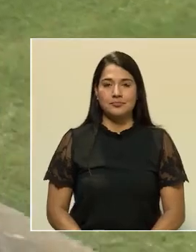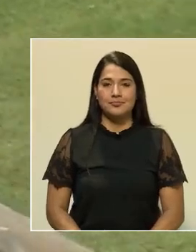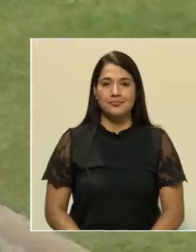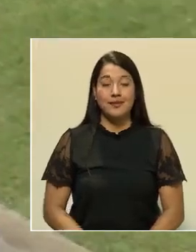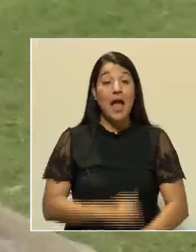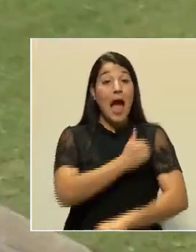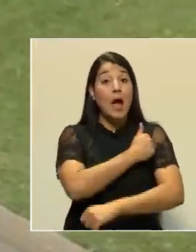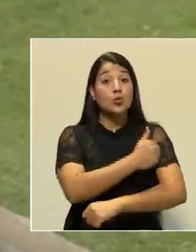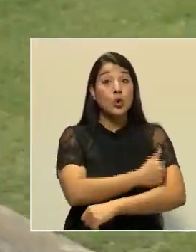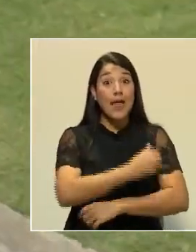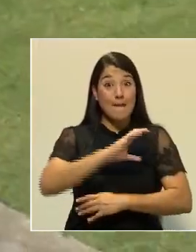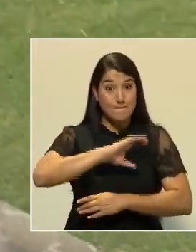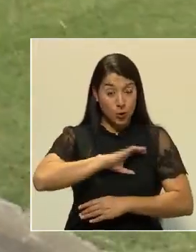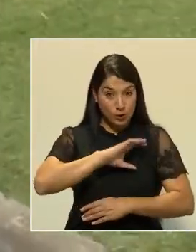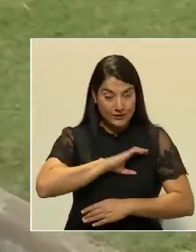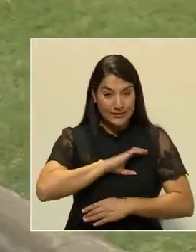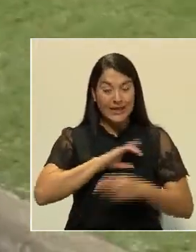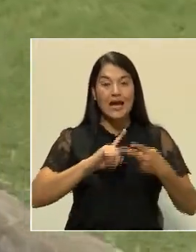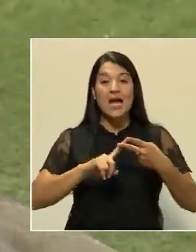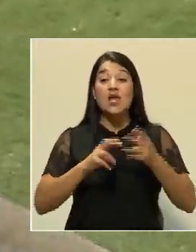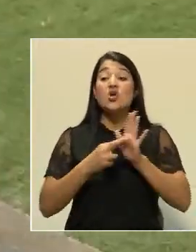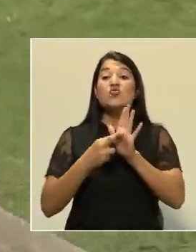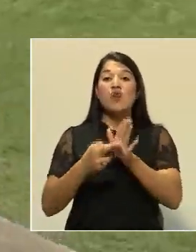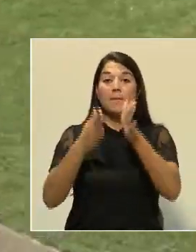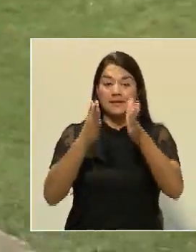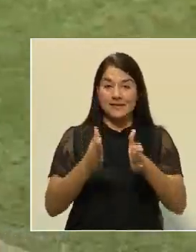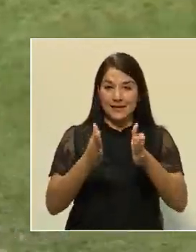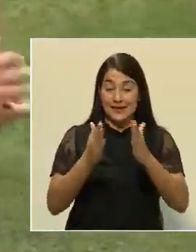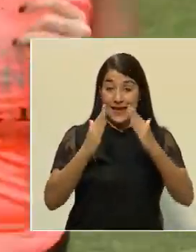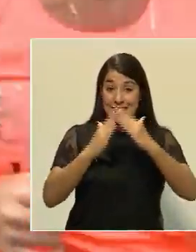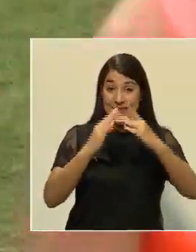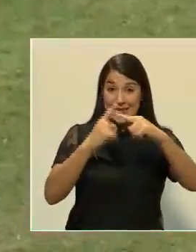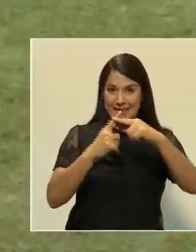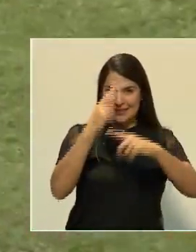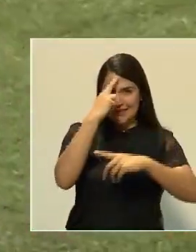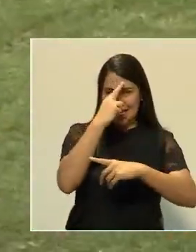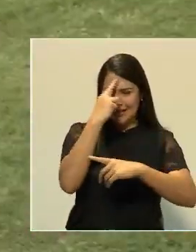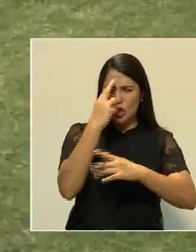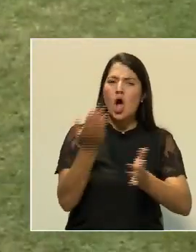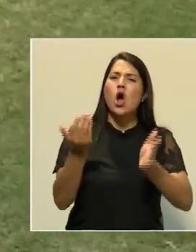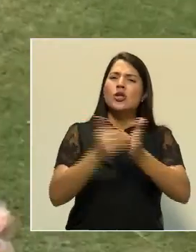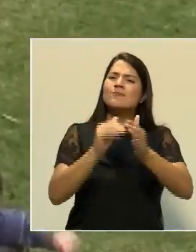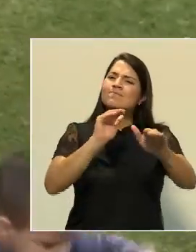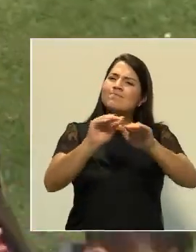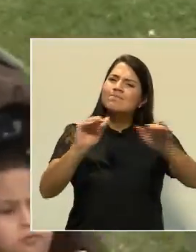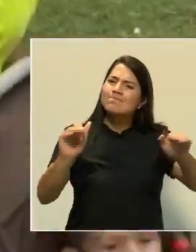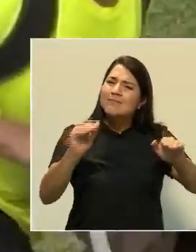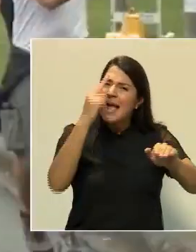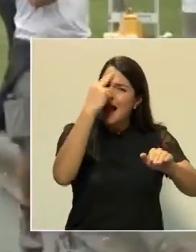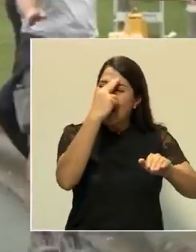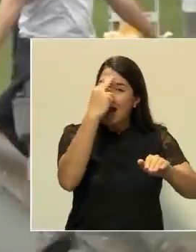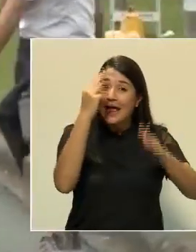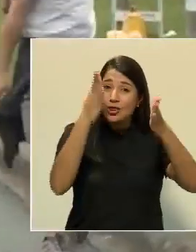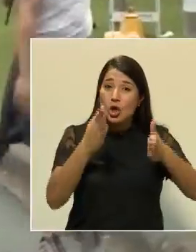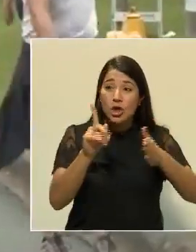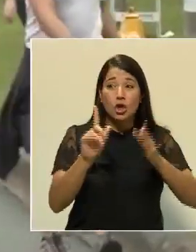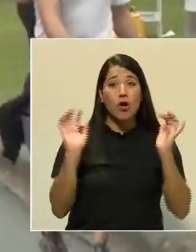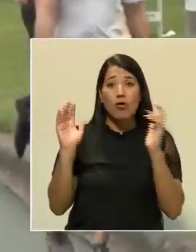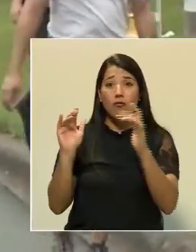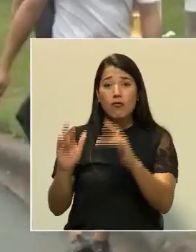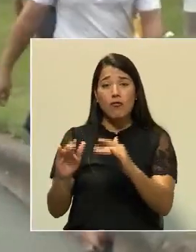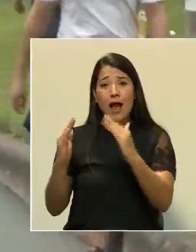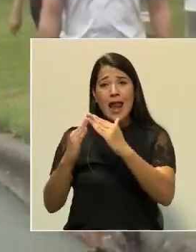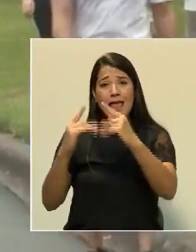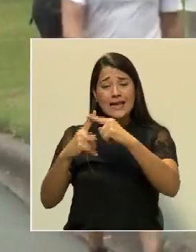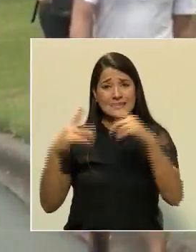Las autoridades policiales y los representantes de la Iglesia Católica le piden nuevamente a los fieles católicos no caminar hasta la Basílica de los Ángeles en los